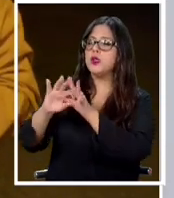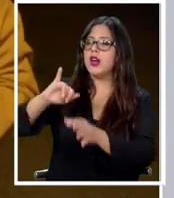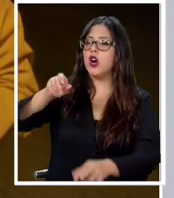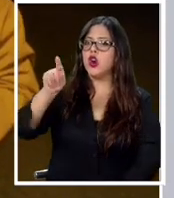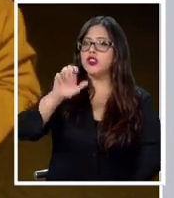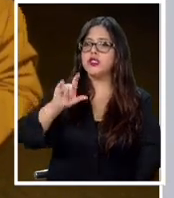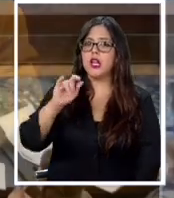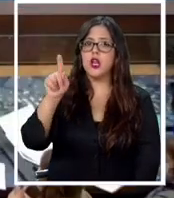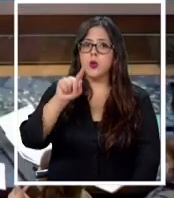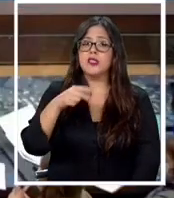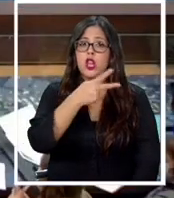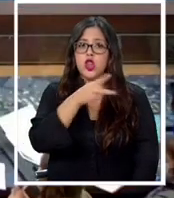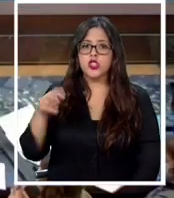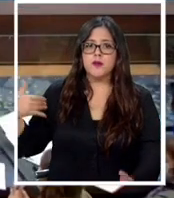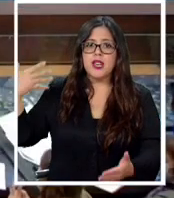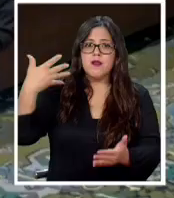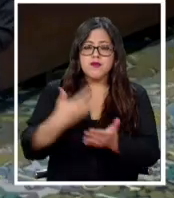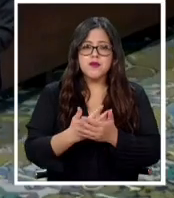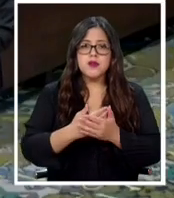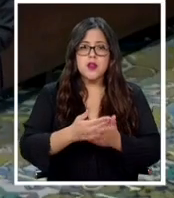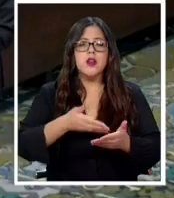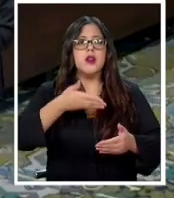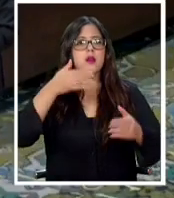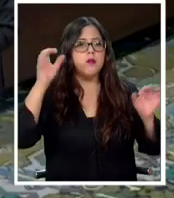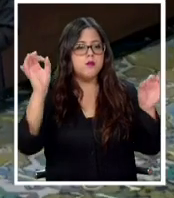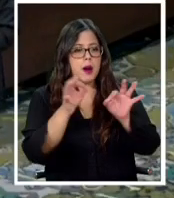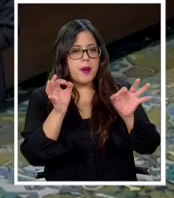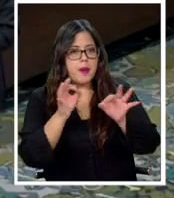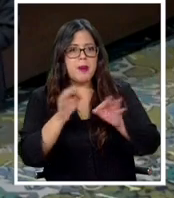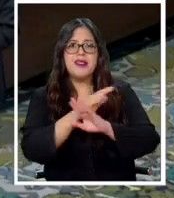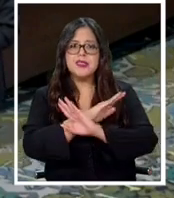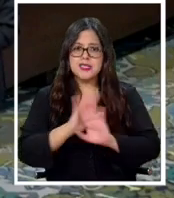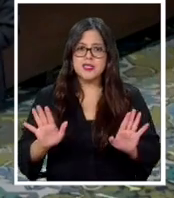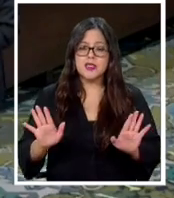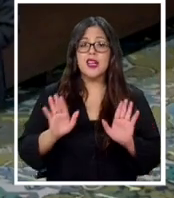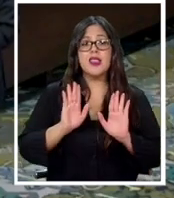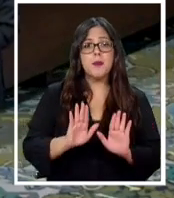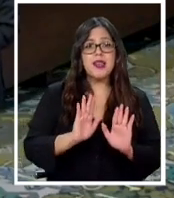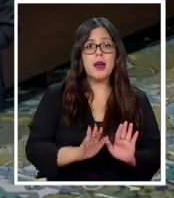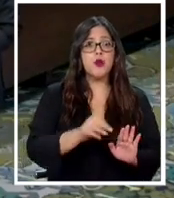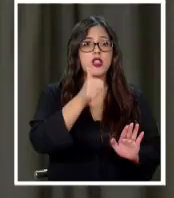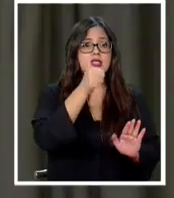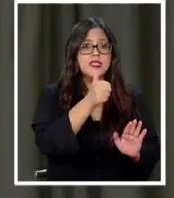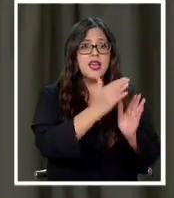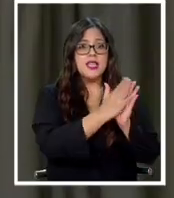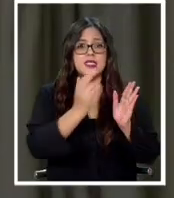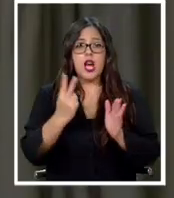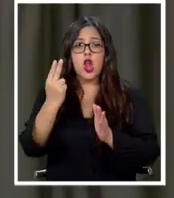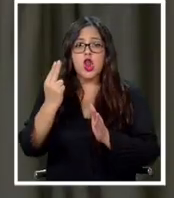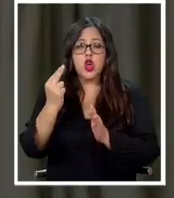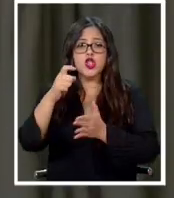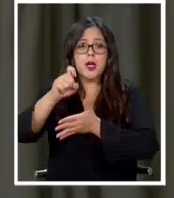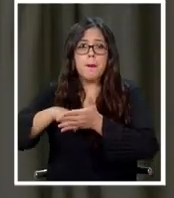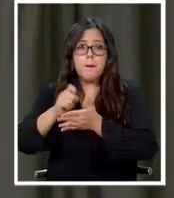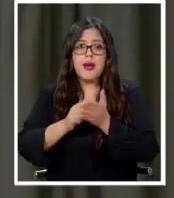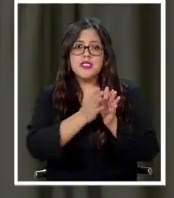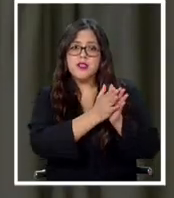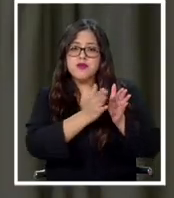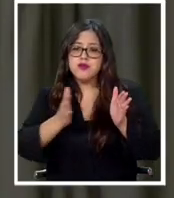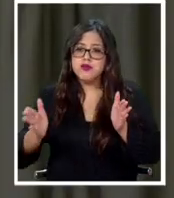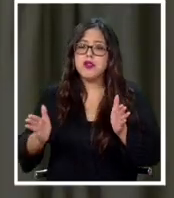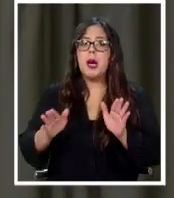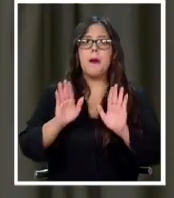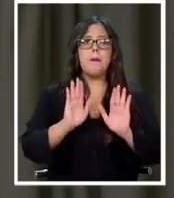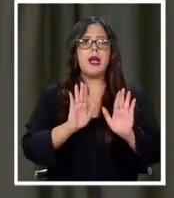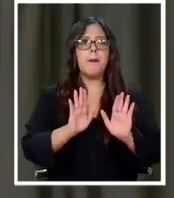muy buenas noches cubriendo estas dos semanas de alegatos orales que han terminado tenemos que esperar entre 6 y 12 meses para tener el